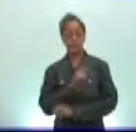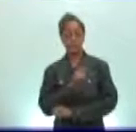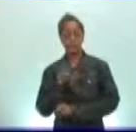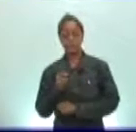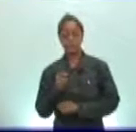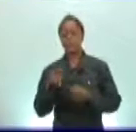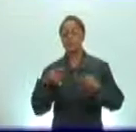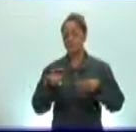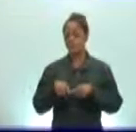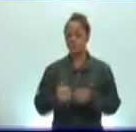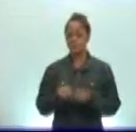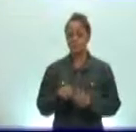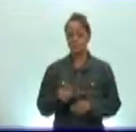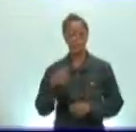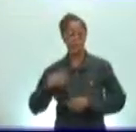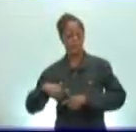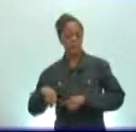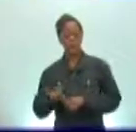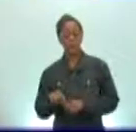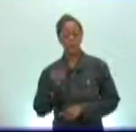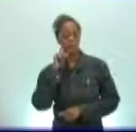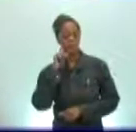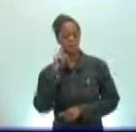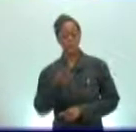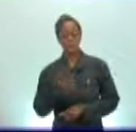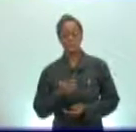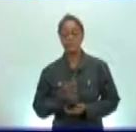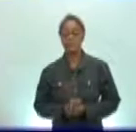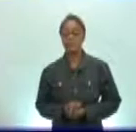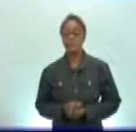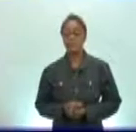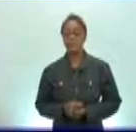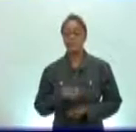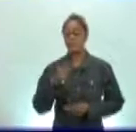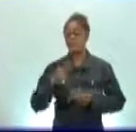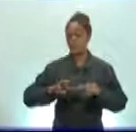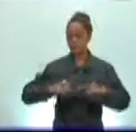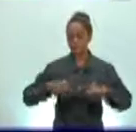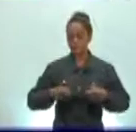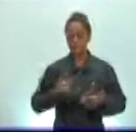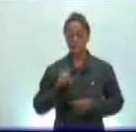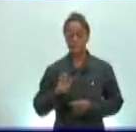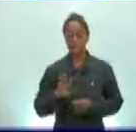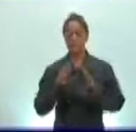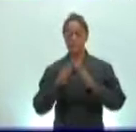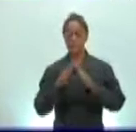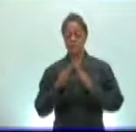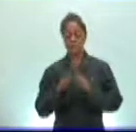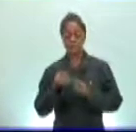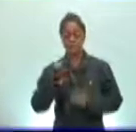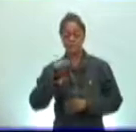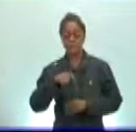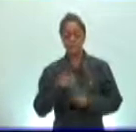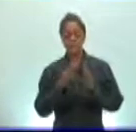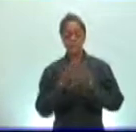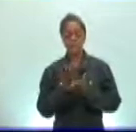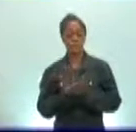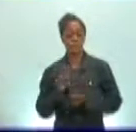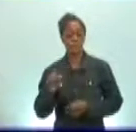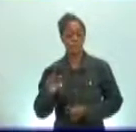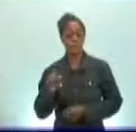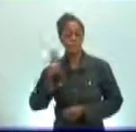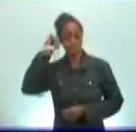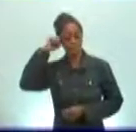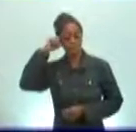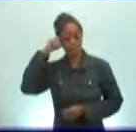nos acompañan y el resto de los televidentes. Continuamos desde la casa, que hoy es su aula,